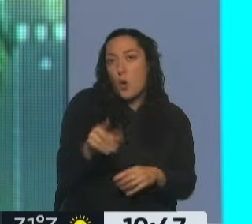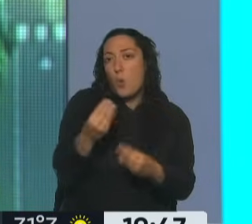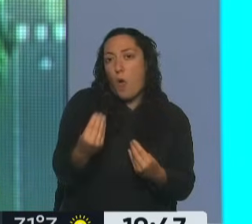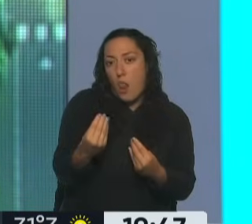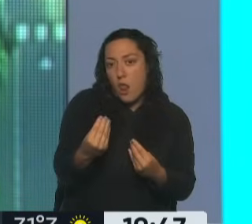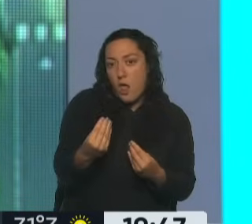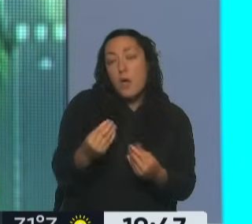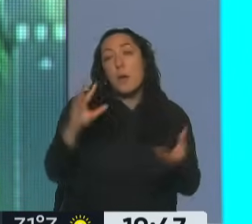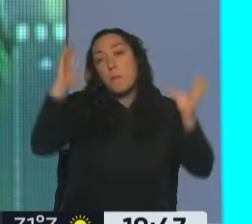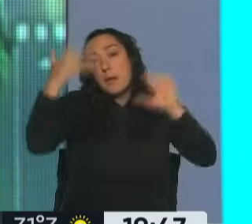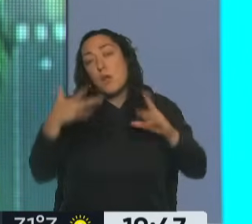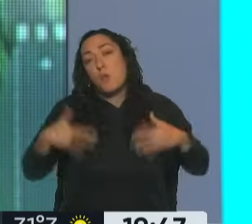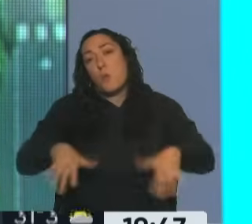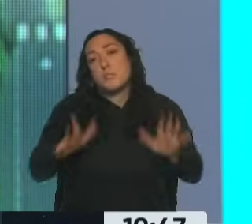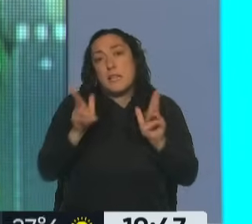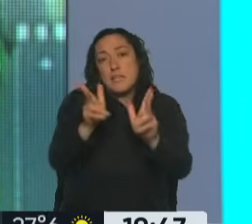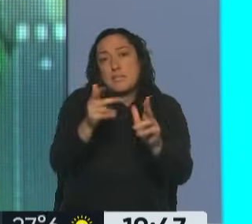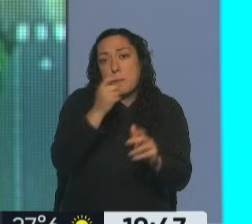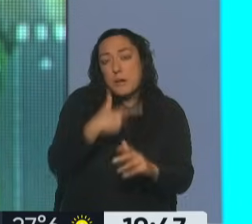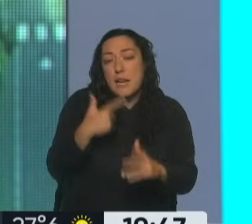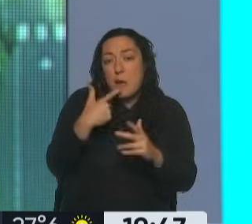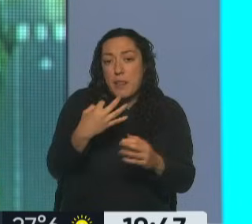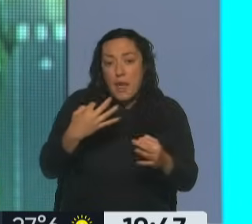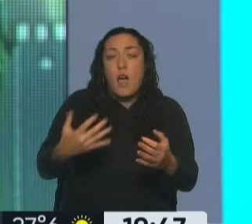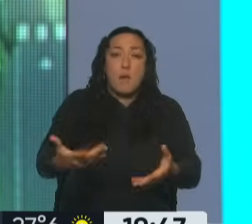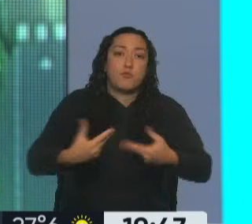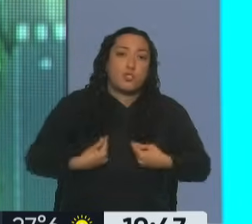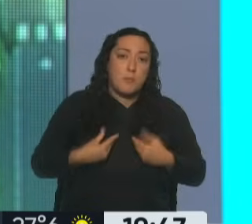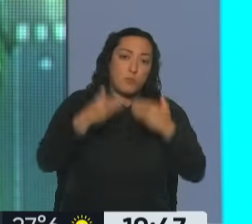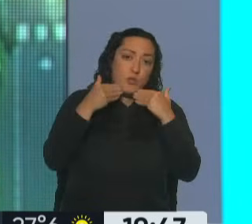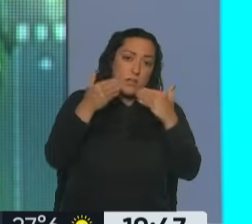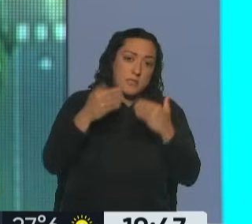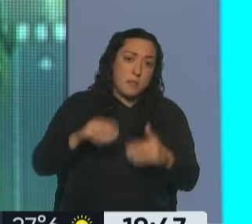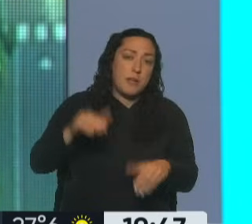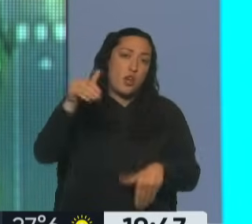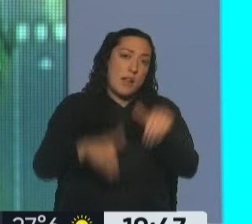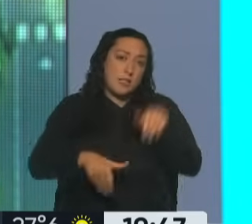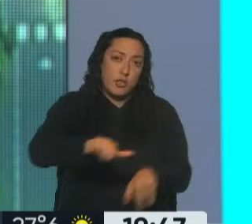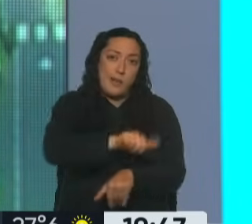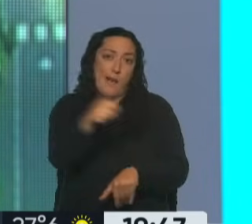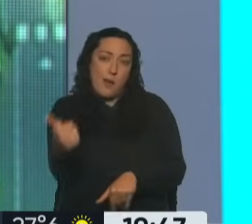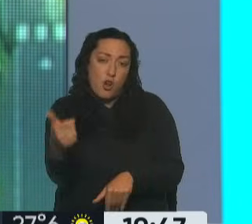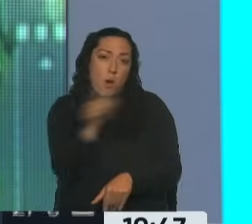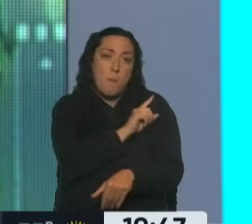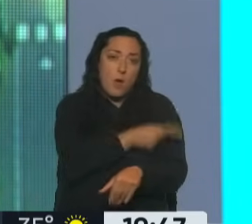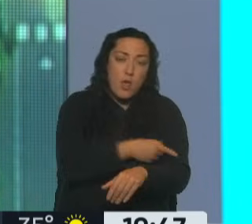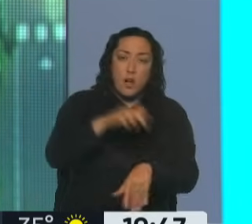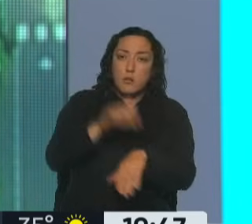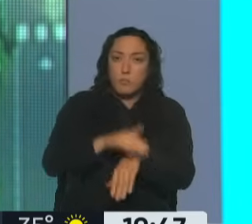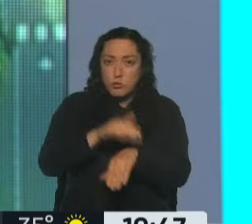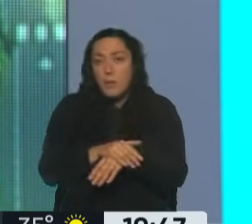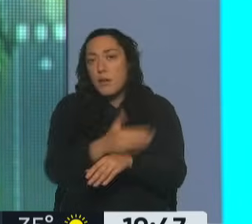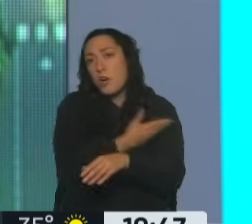Javier Milei le puede decir, mirá, te agradezco mucho por el apoyo, pero el que ganó las elecciones, el que tiene la responsabilidad